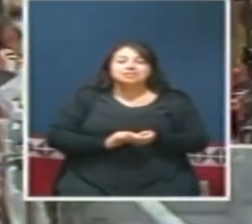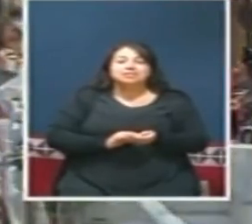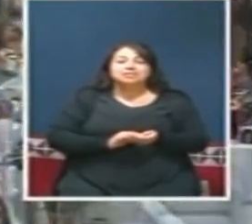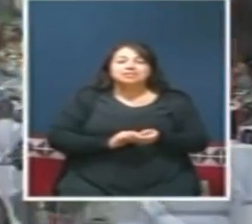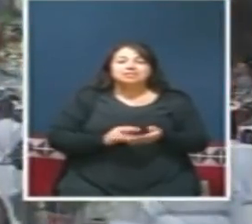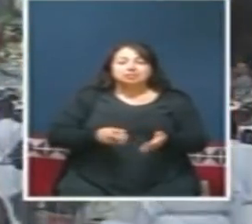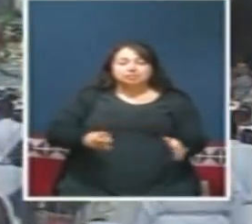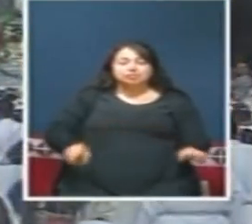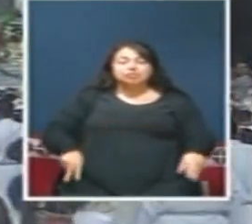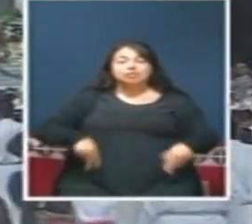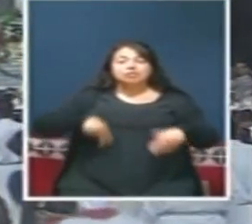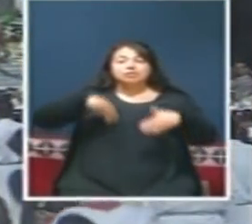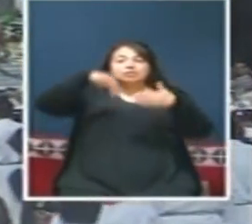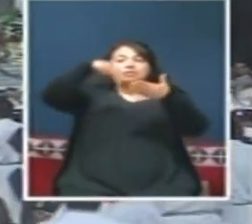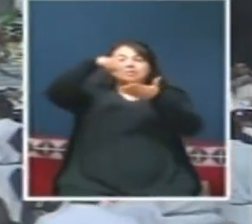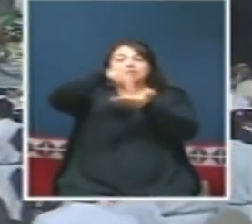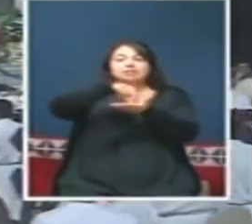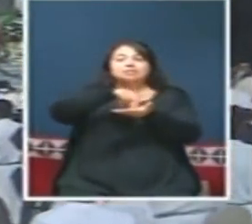ponemos de pie.